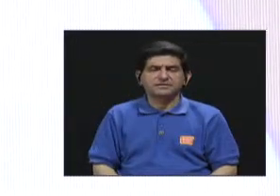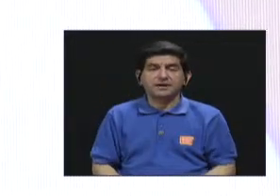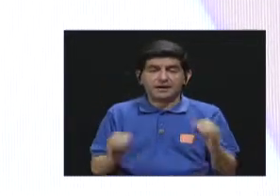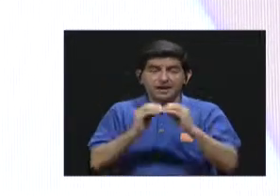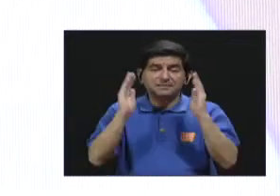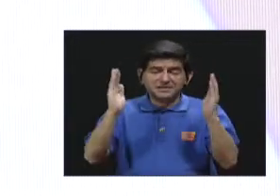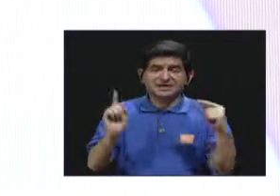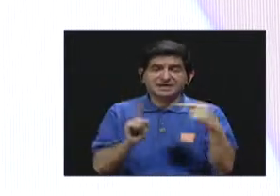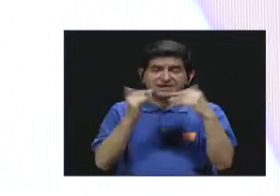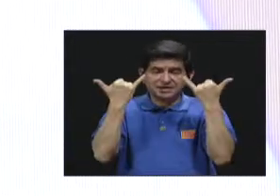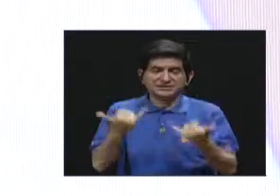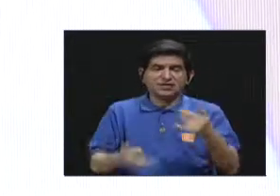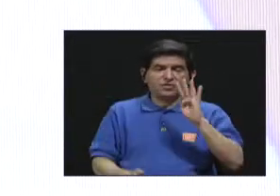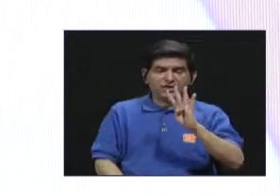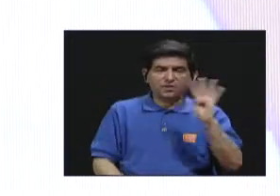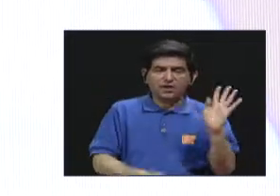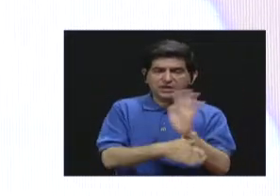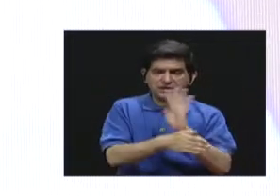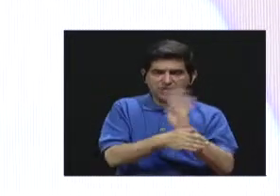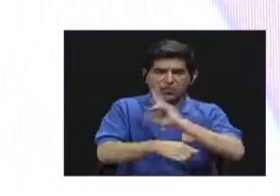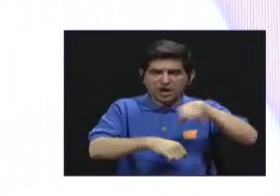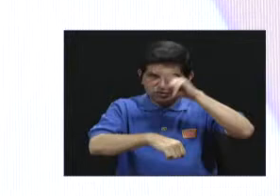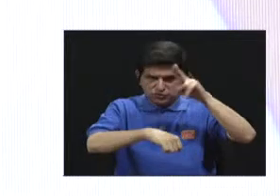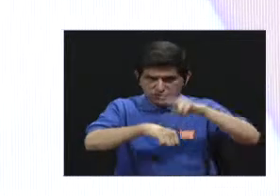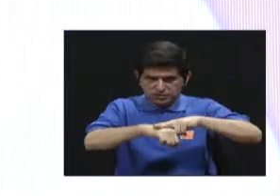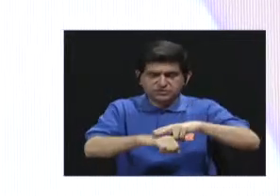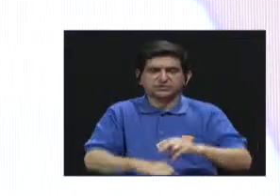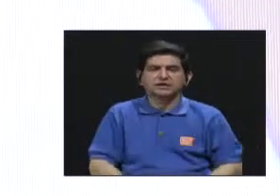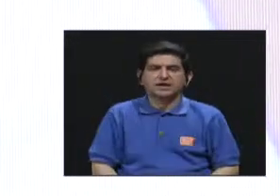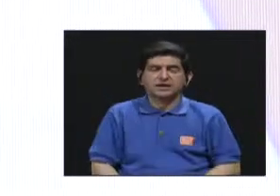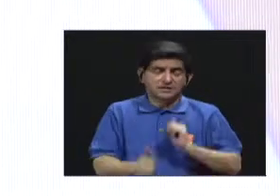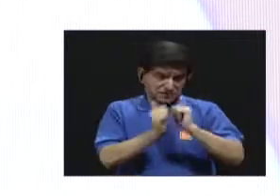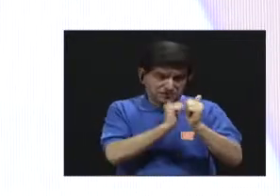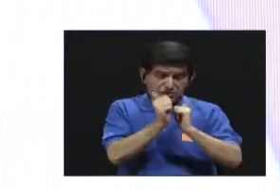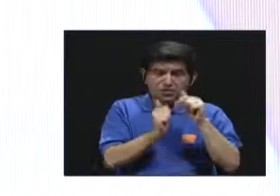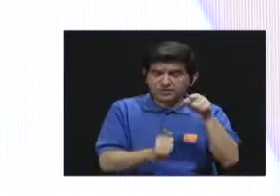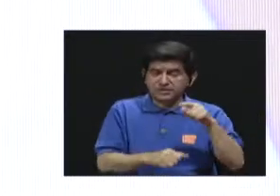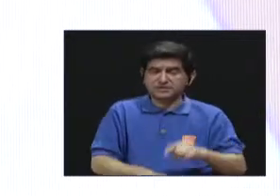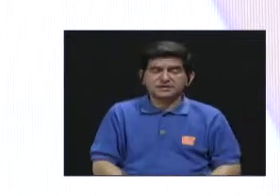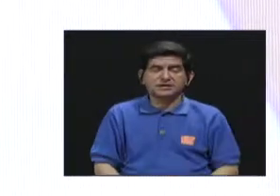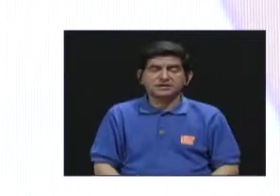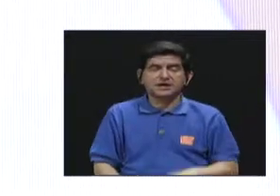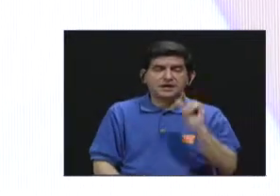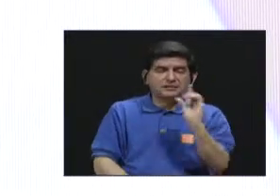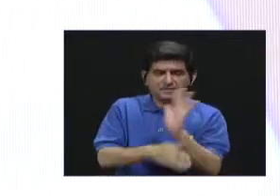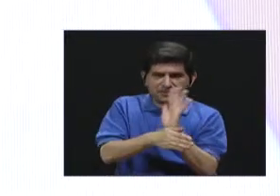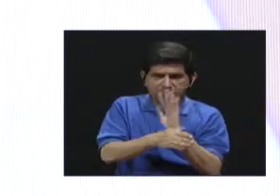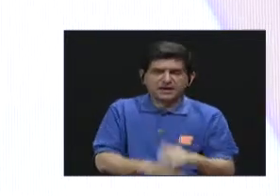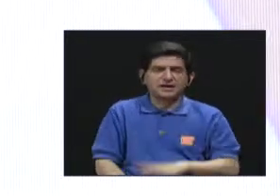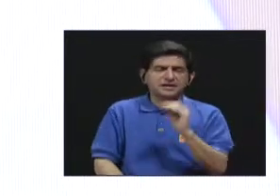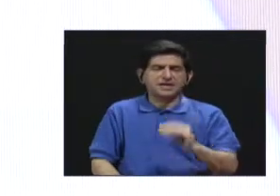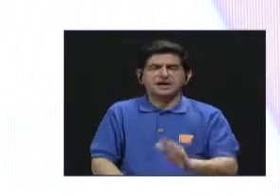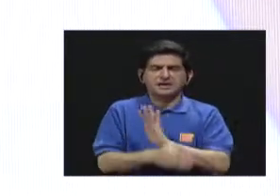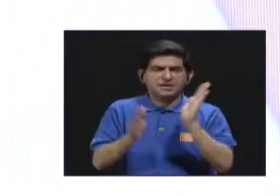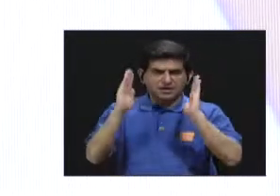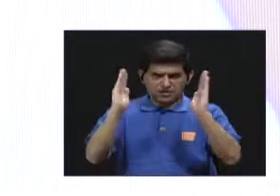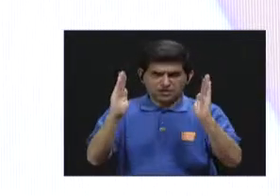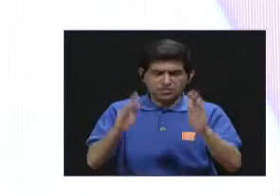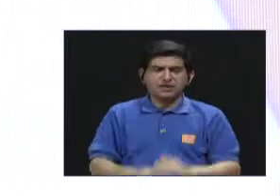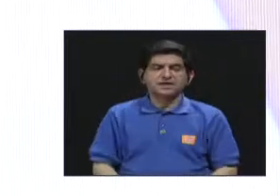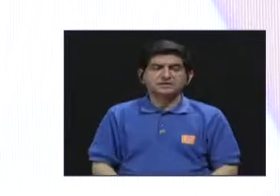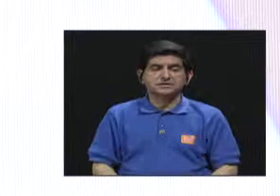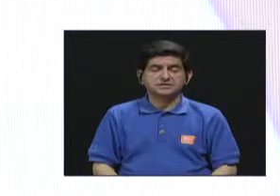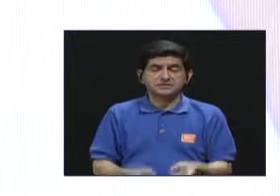mayor hasta la fecha, con 44 películas nacionales en competencia entre cortometrajes y